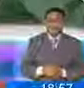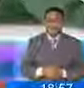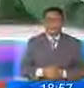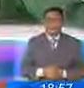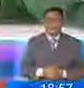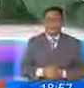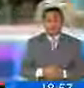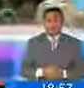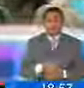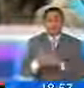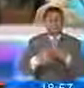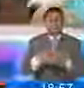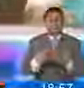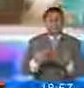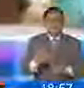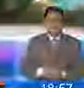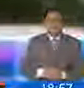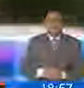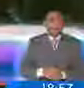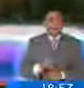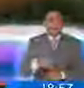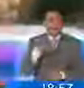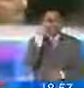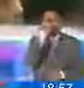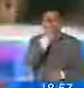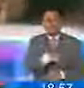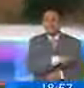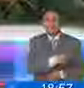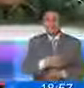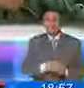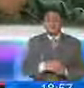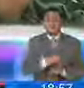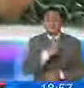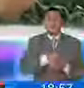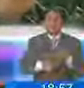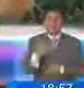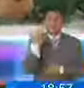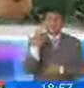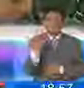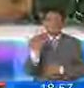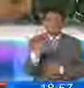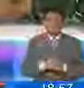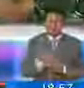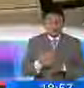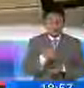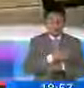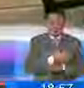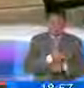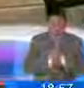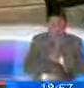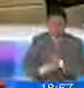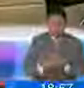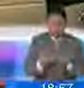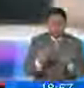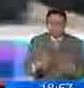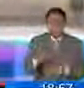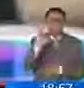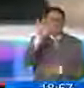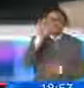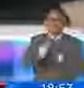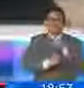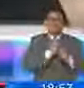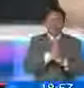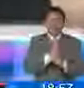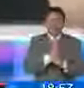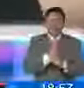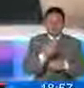Más adelante les tendremos la hermosa historia de estos quintillizos. Estuvimos cuando nacieron, ahora tienen 8 años, no se lo